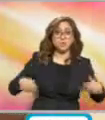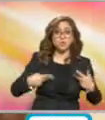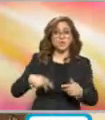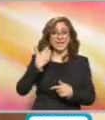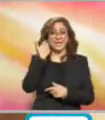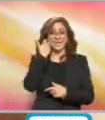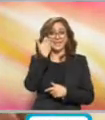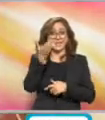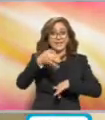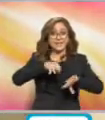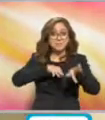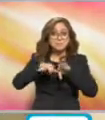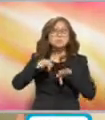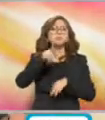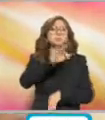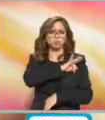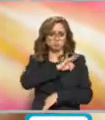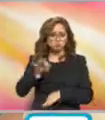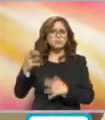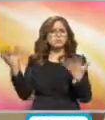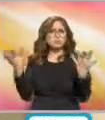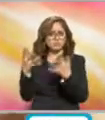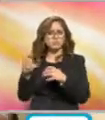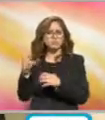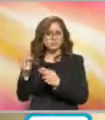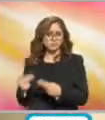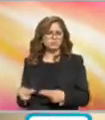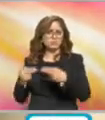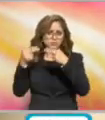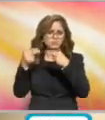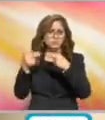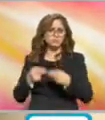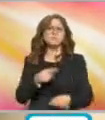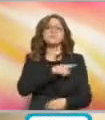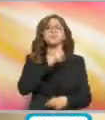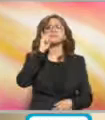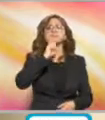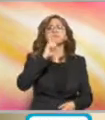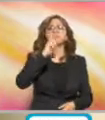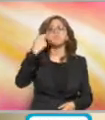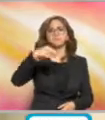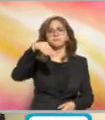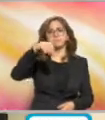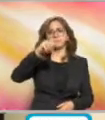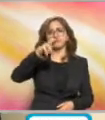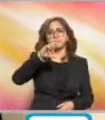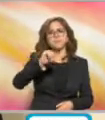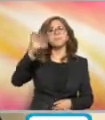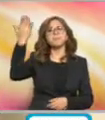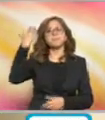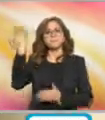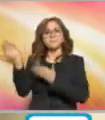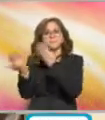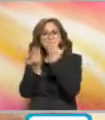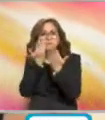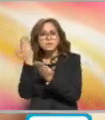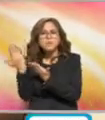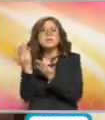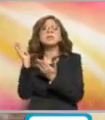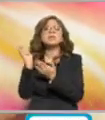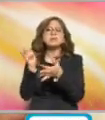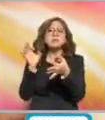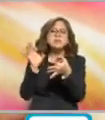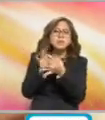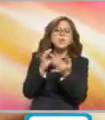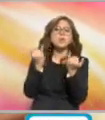hacer el trabajo lo puede hacer. Ahora, Mónica está muy encaminada a esto porque estudió imagen, estudió todo lo que